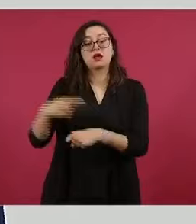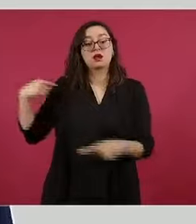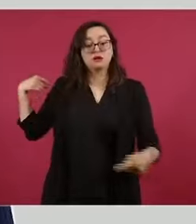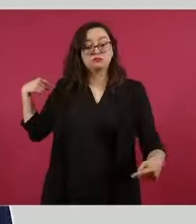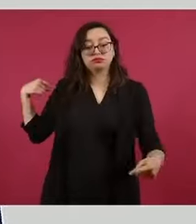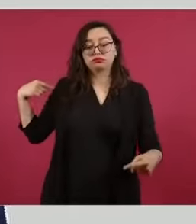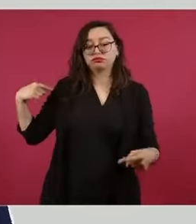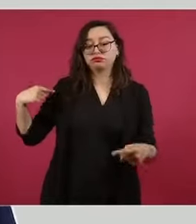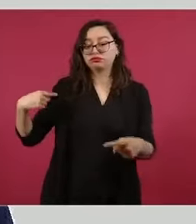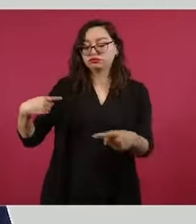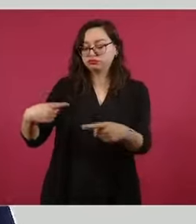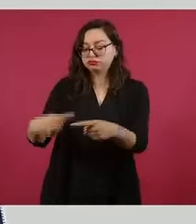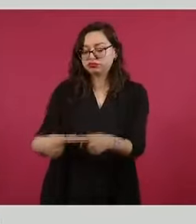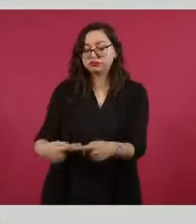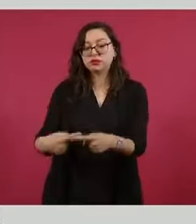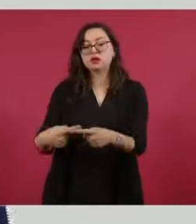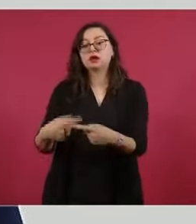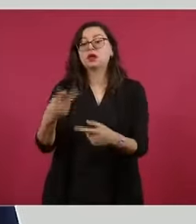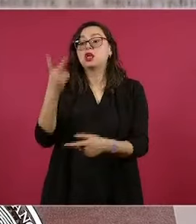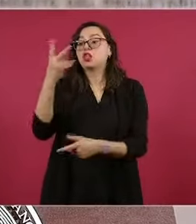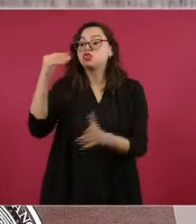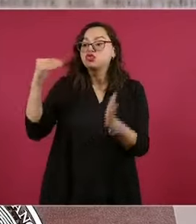están adheridas al mecanismo